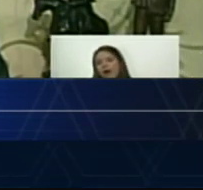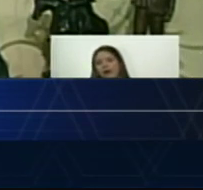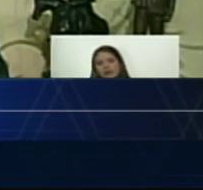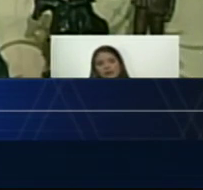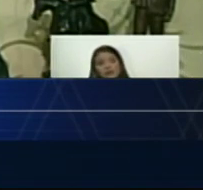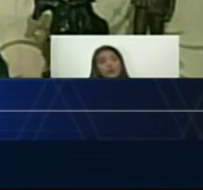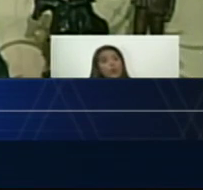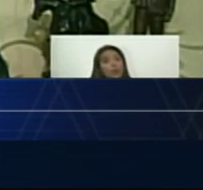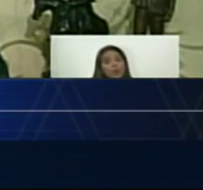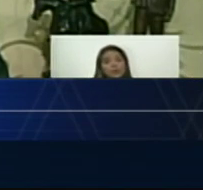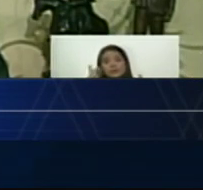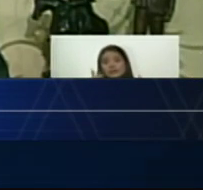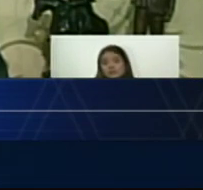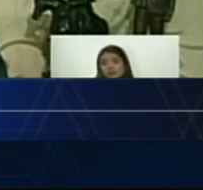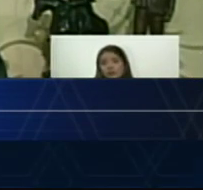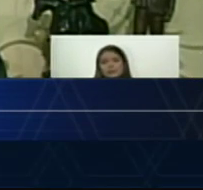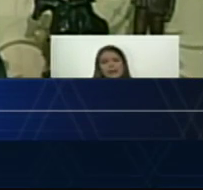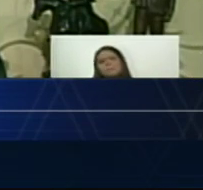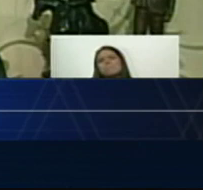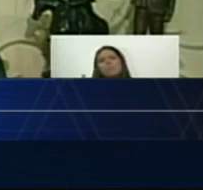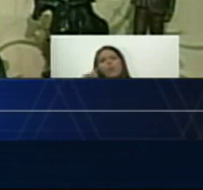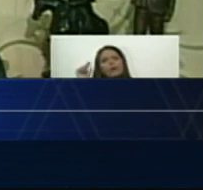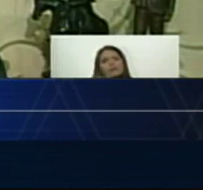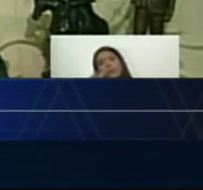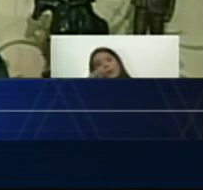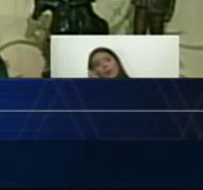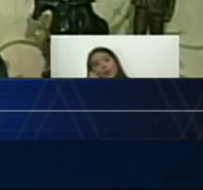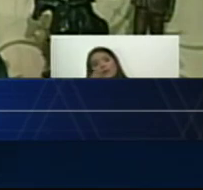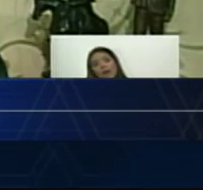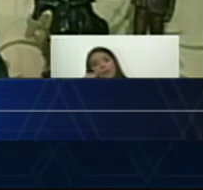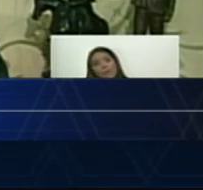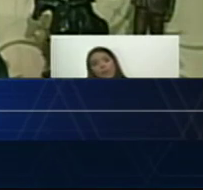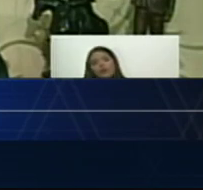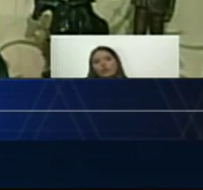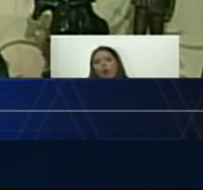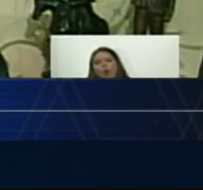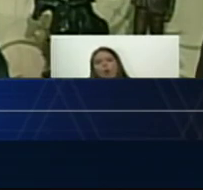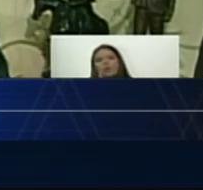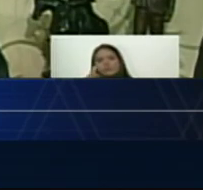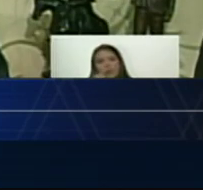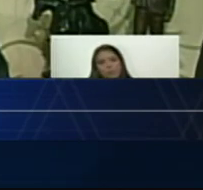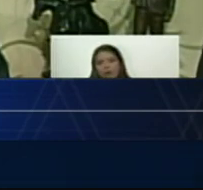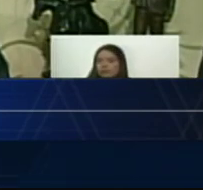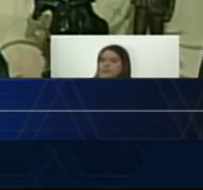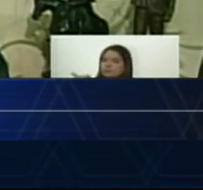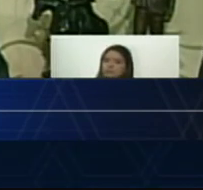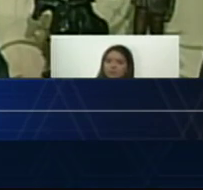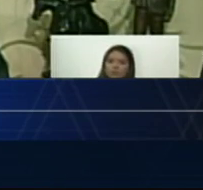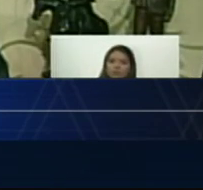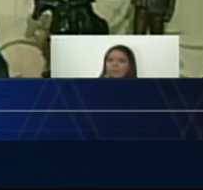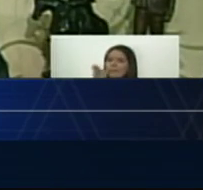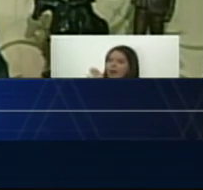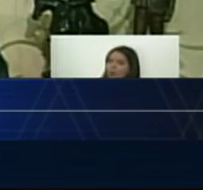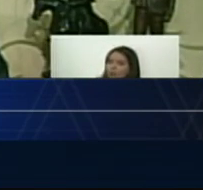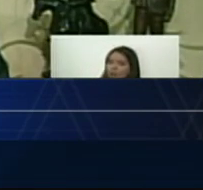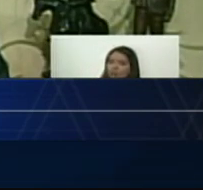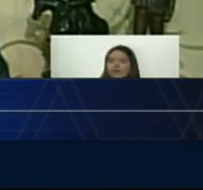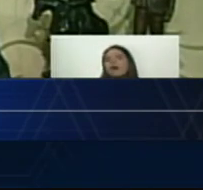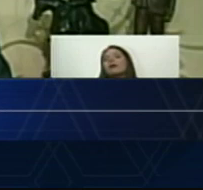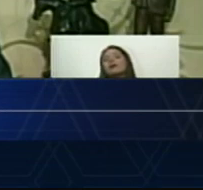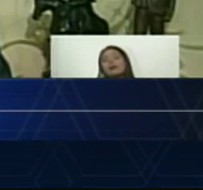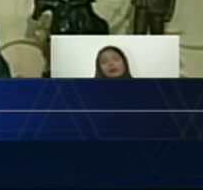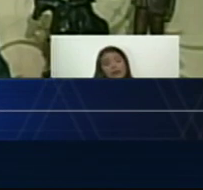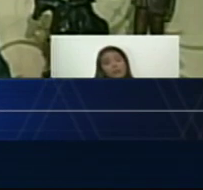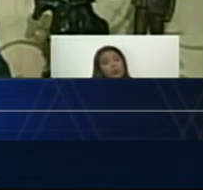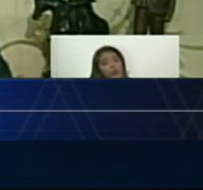que están tomadas para proteger al pueblo, no para ir contra el pueblo. Queremos reafirmar la